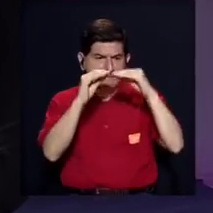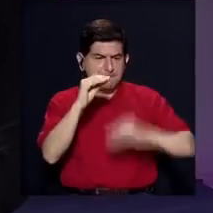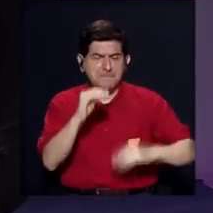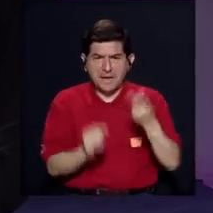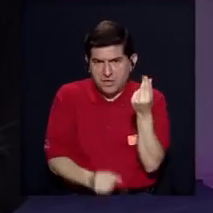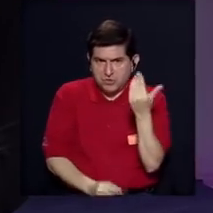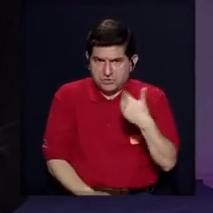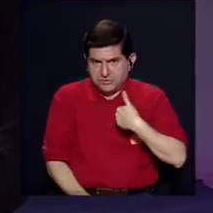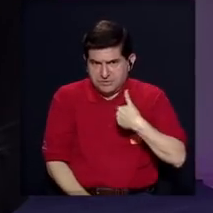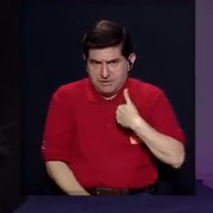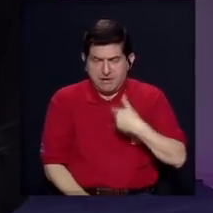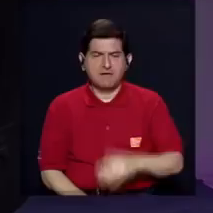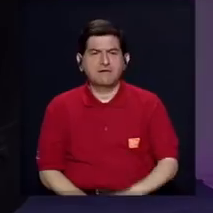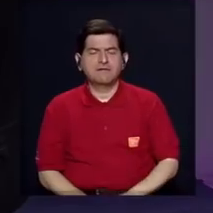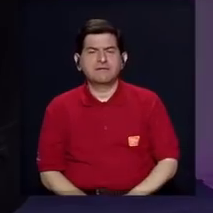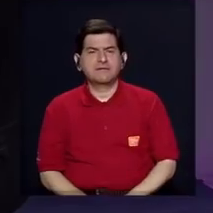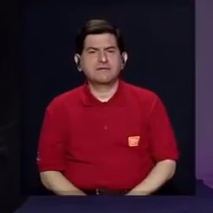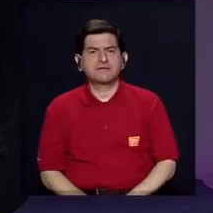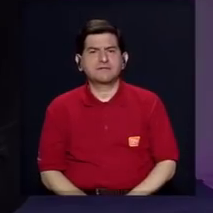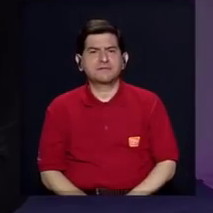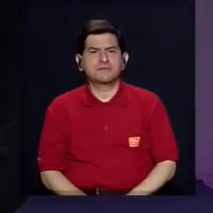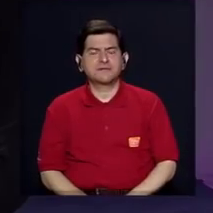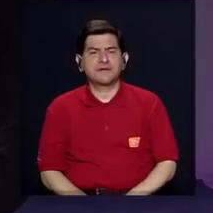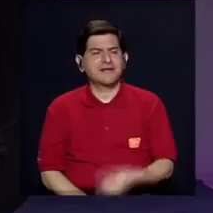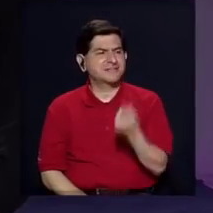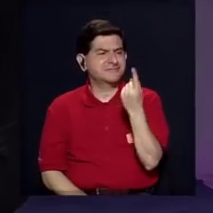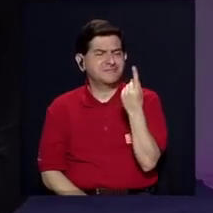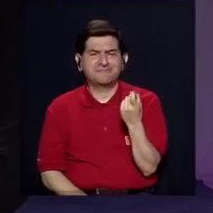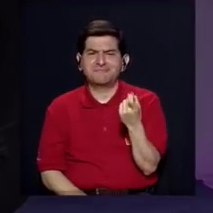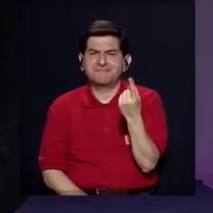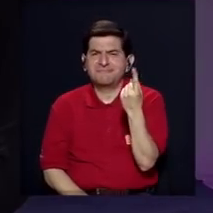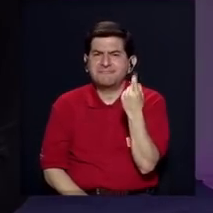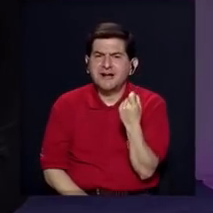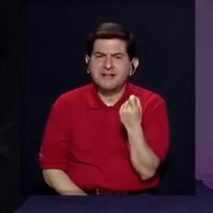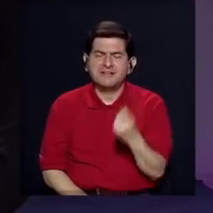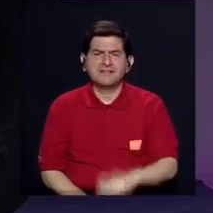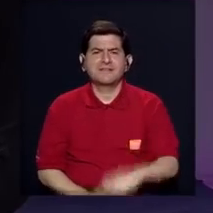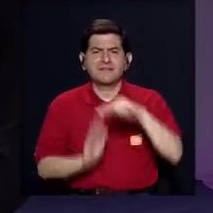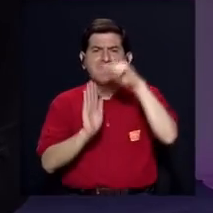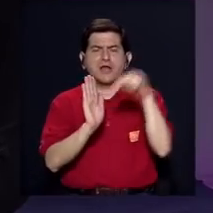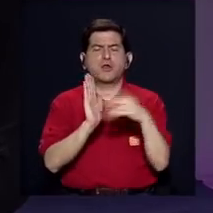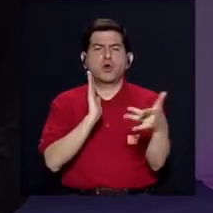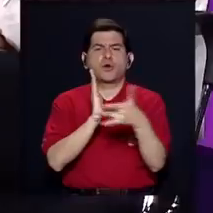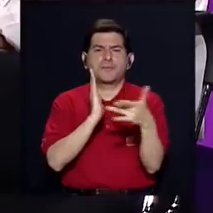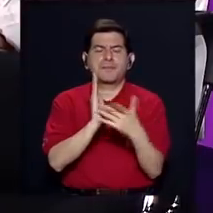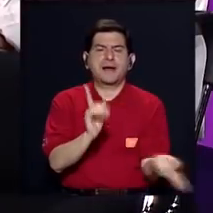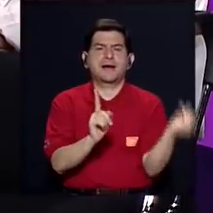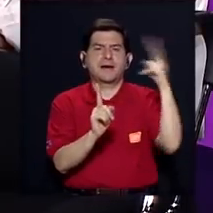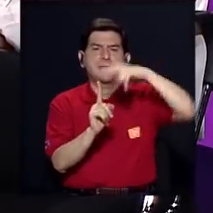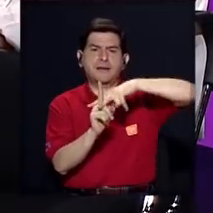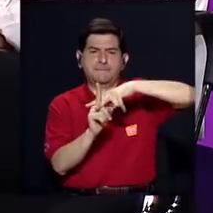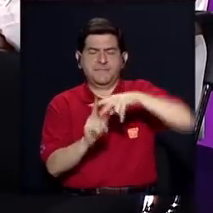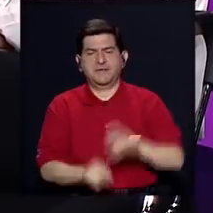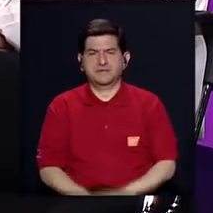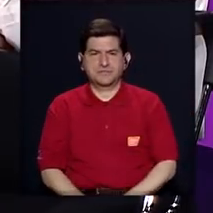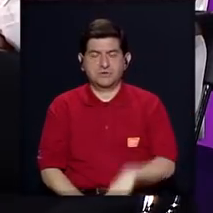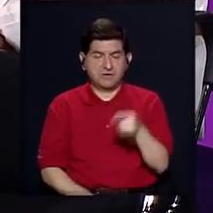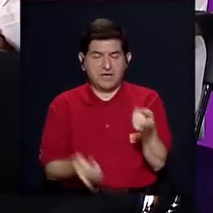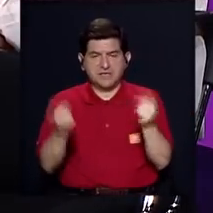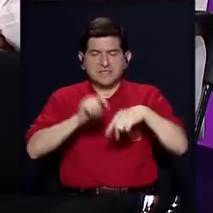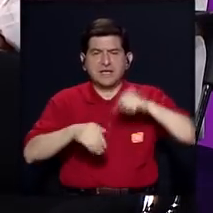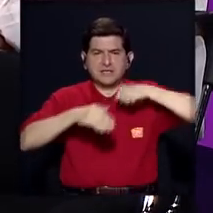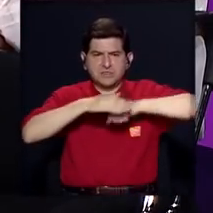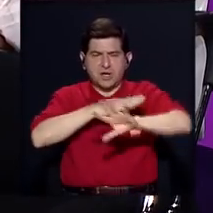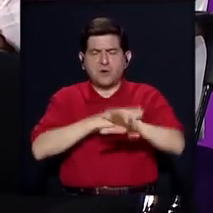es este en la ausencia de una norma técnica para aplicar el